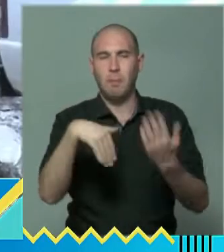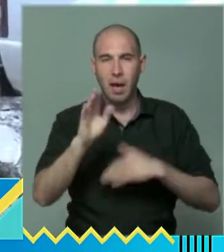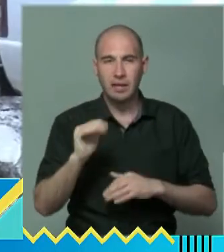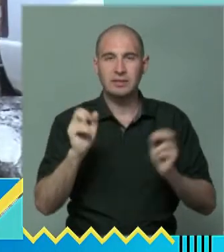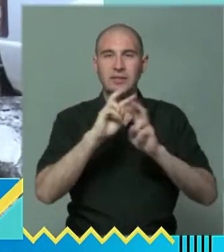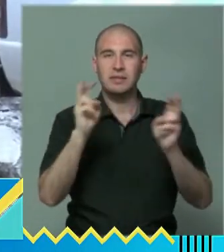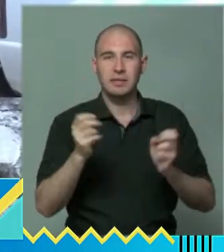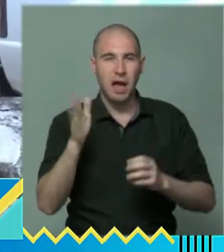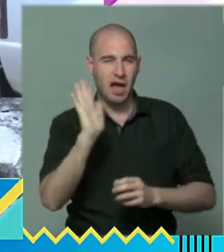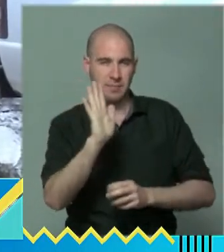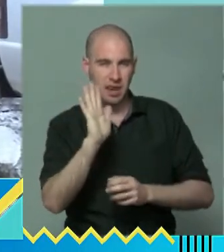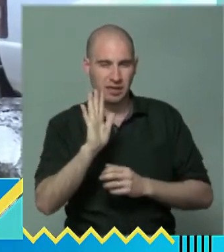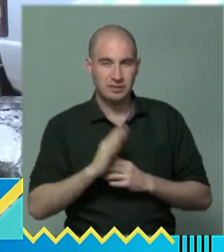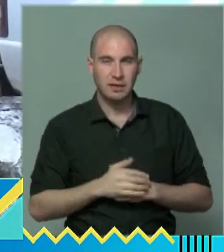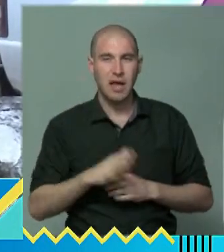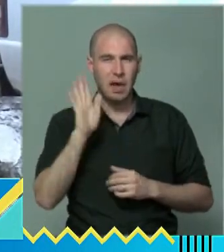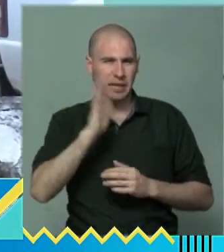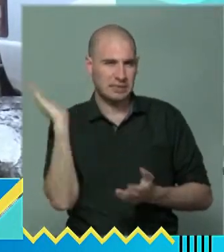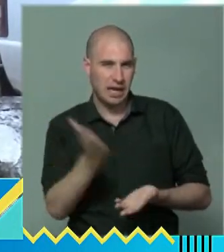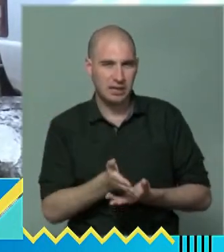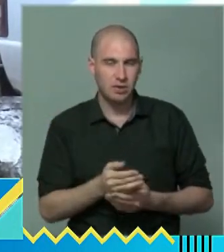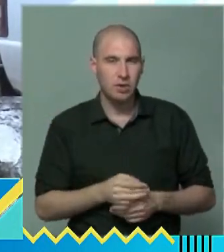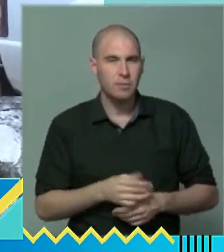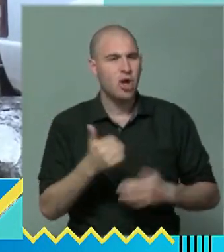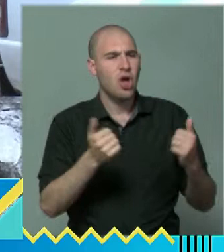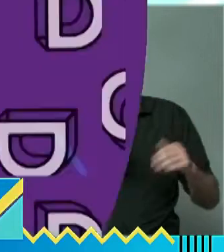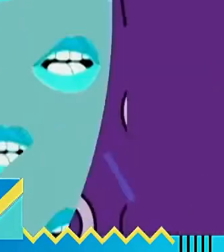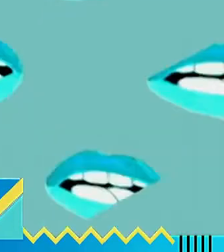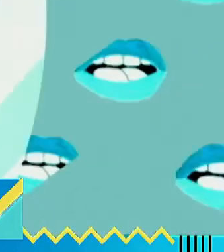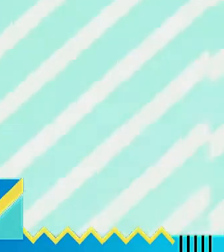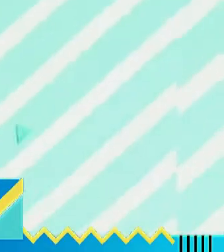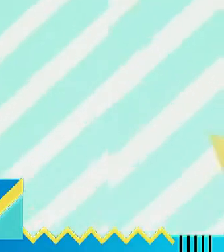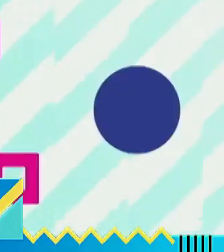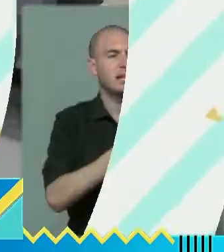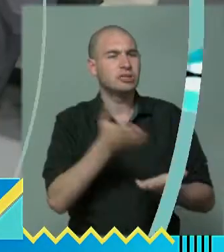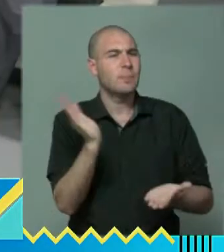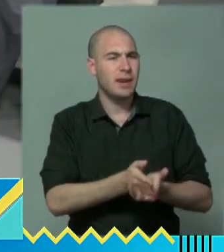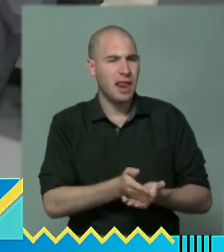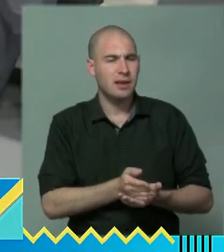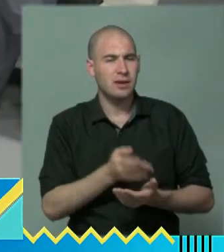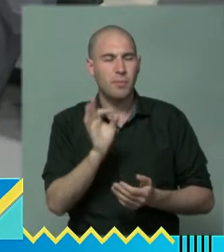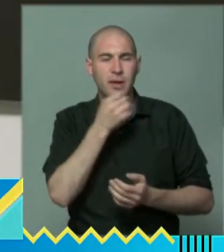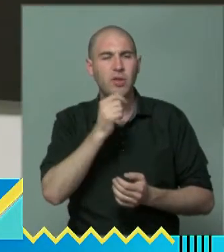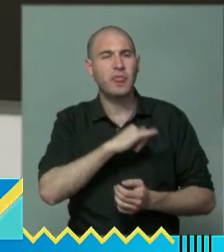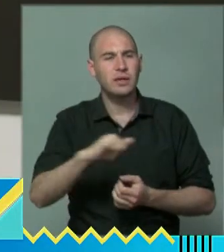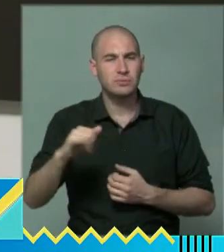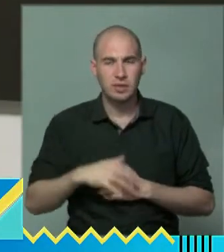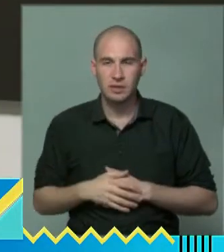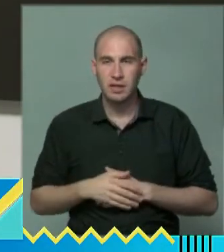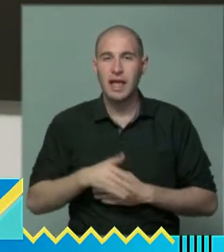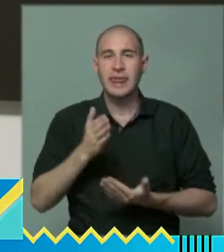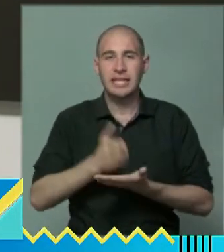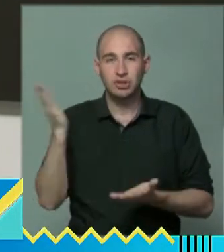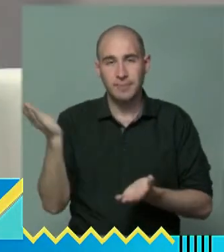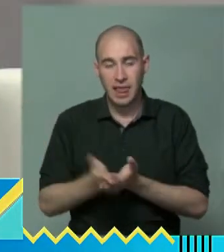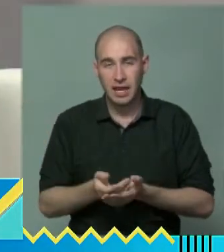desde el punto de vista de la amenaza. La amenaza del castigo. ¿A quién le va a ser competente? ¿Al derecho penal en el caso de ir a hacer una denuncia, por ejemplo? Al derecho